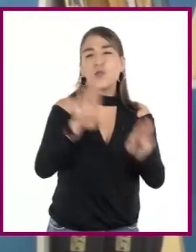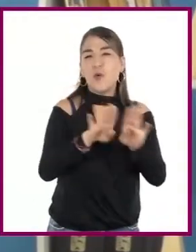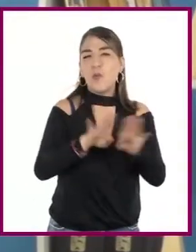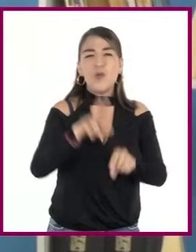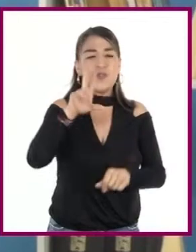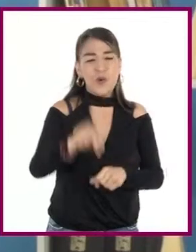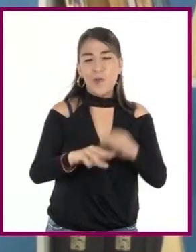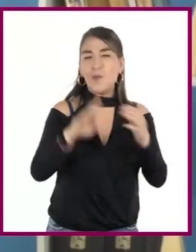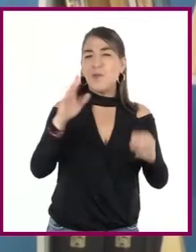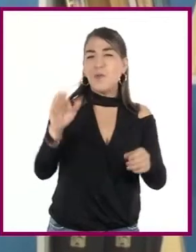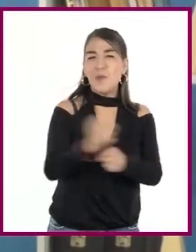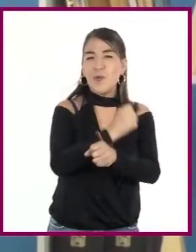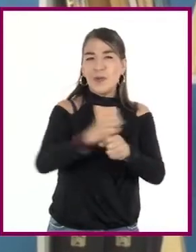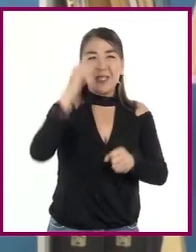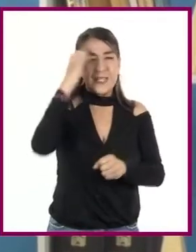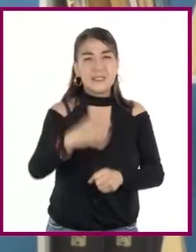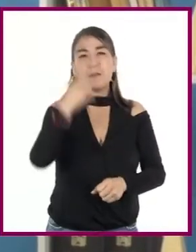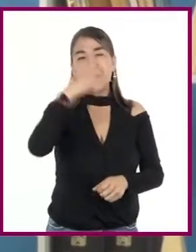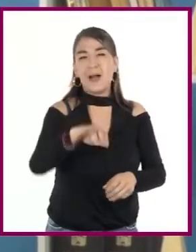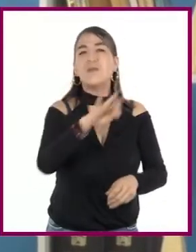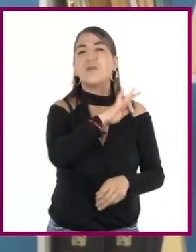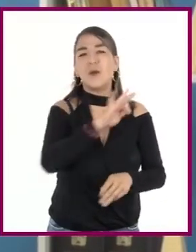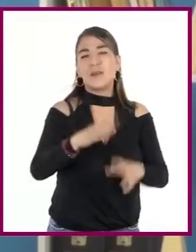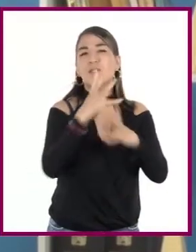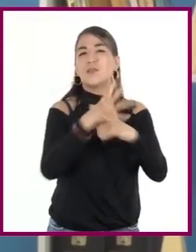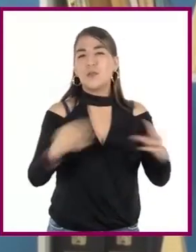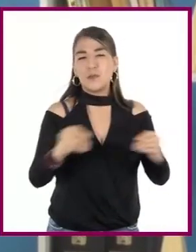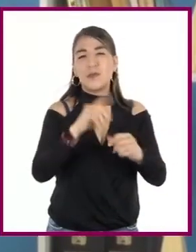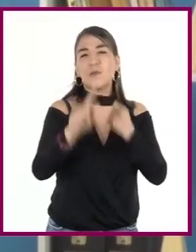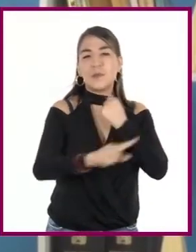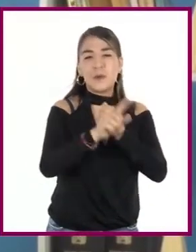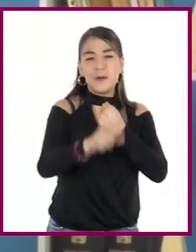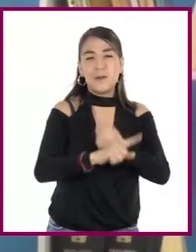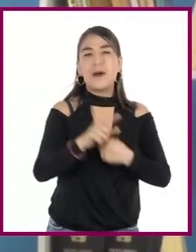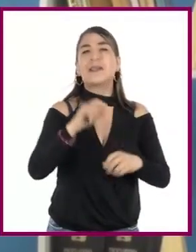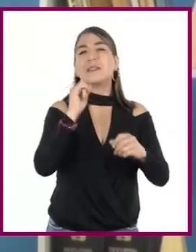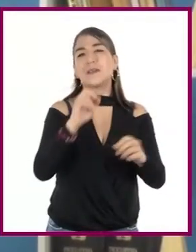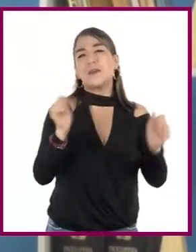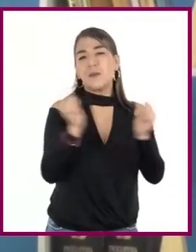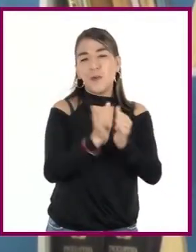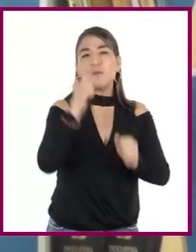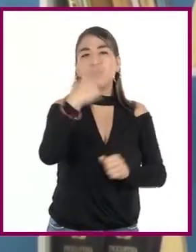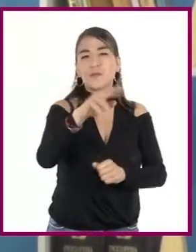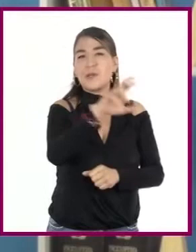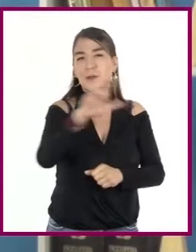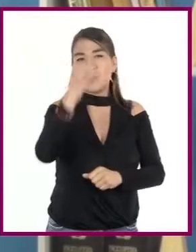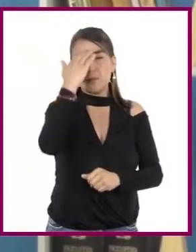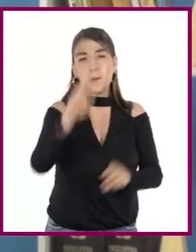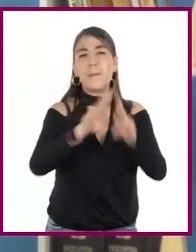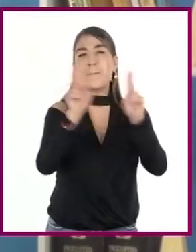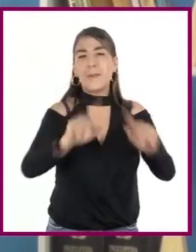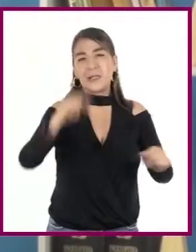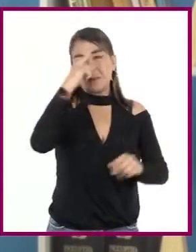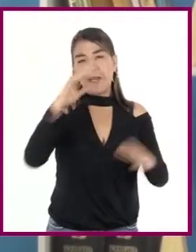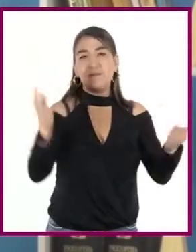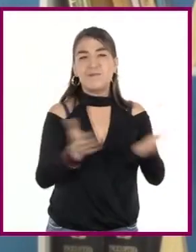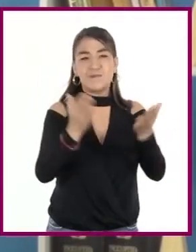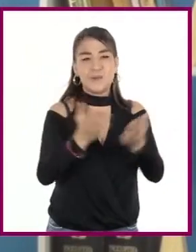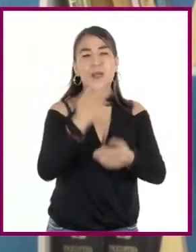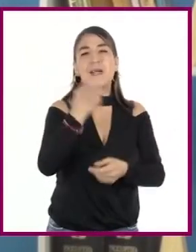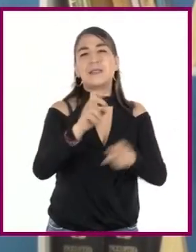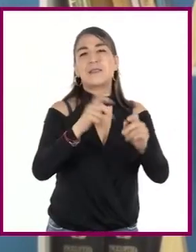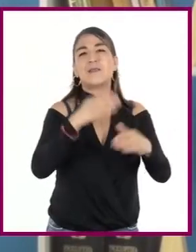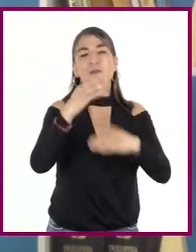una forma de solucionar los conflictos y reconoceremos a la cultura de paz como promotora de la convivencia